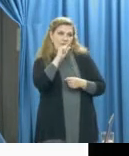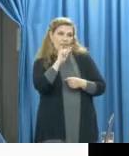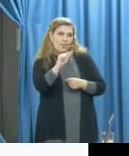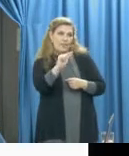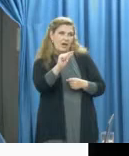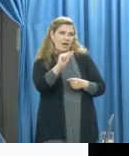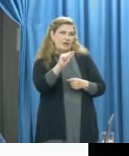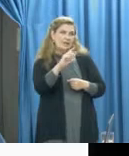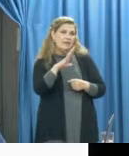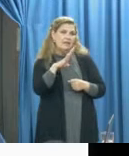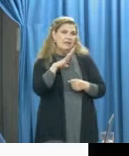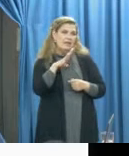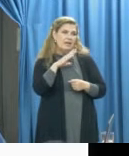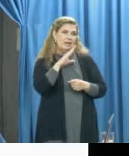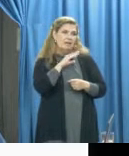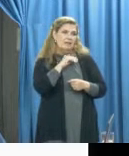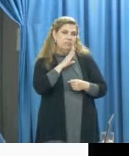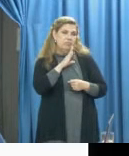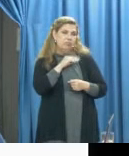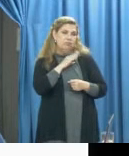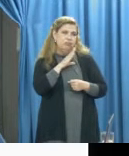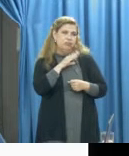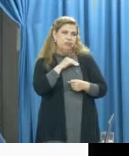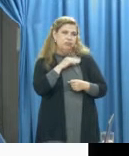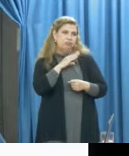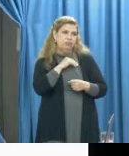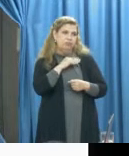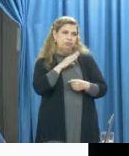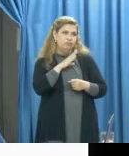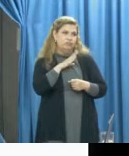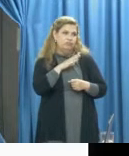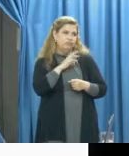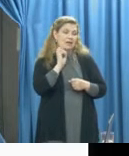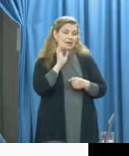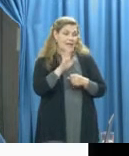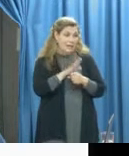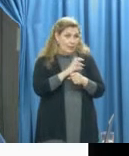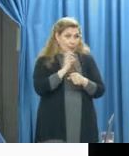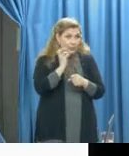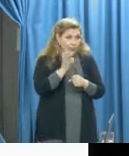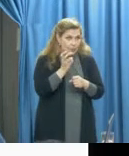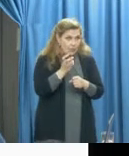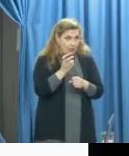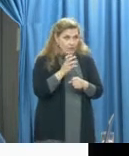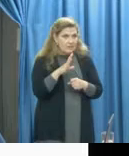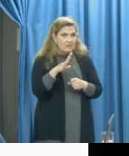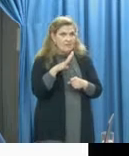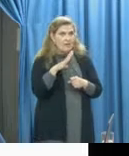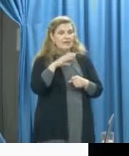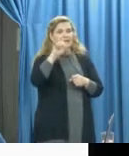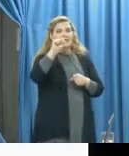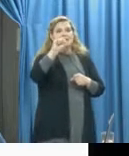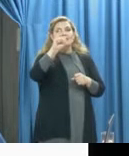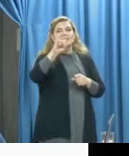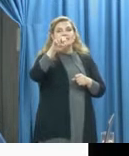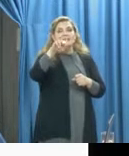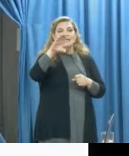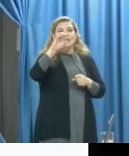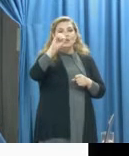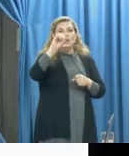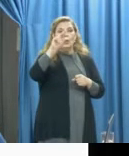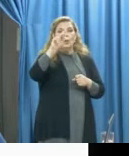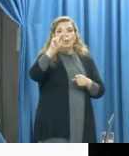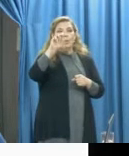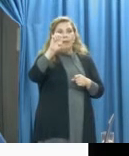prolongado, un intervalo en la frecuencia cardíaca que miden es muy ancha, y esto les ocasiona síncopes. Entonces, ahora